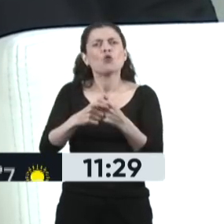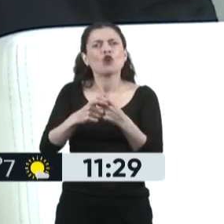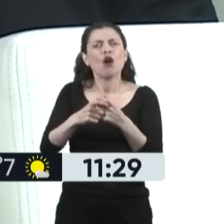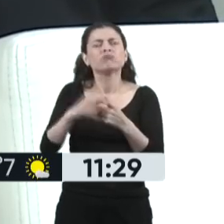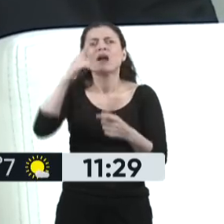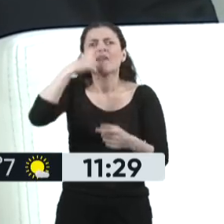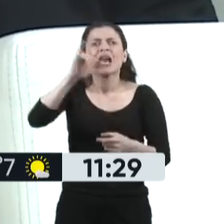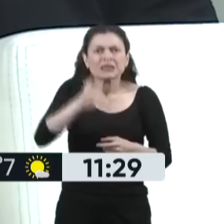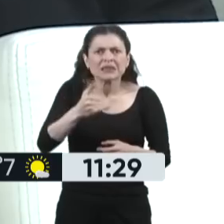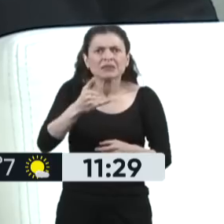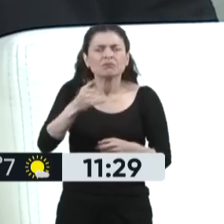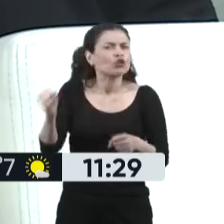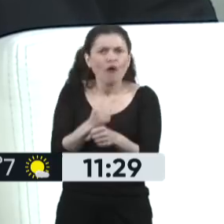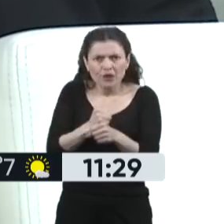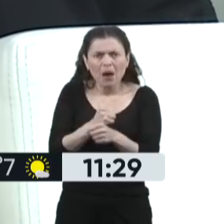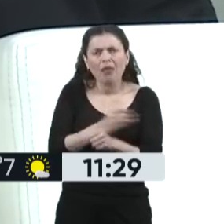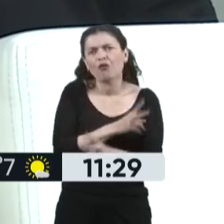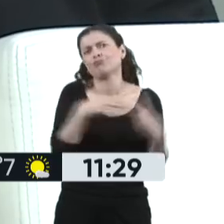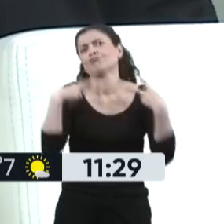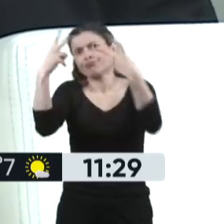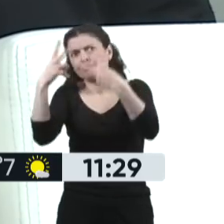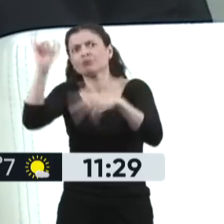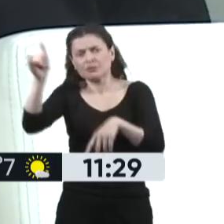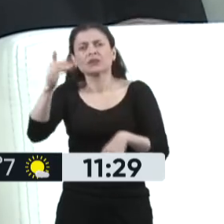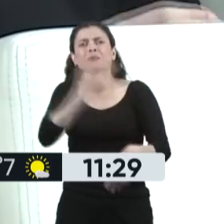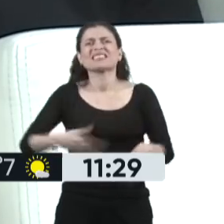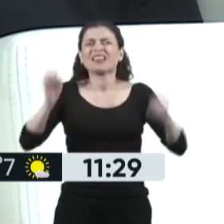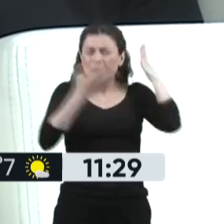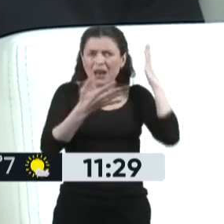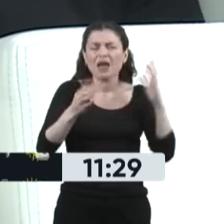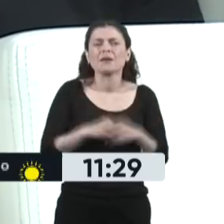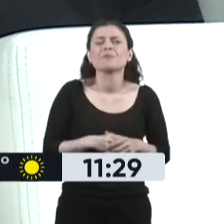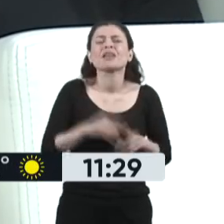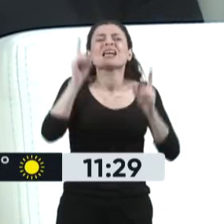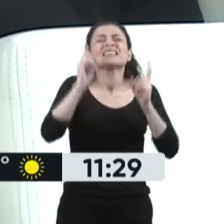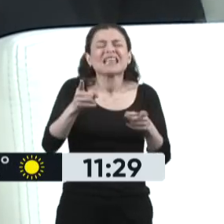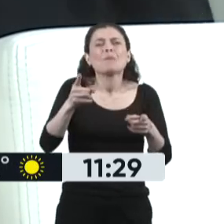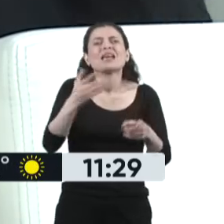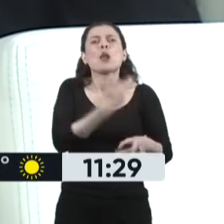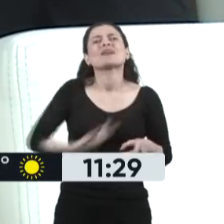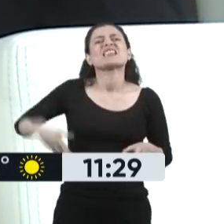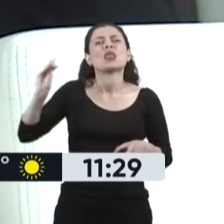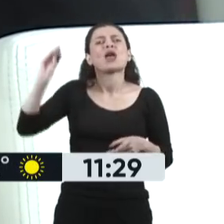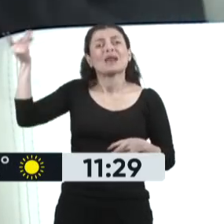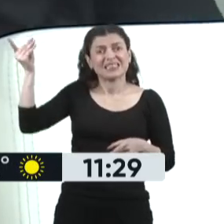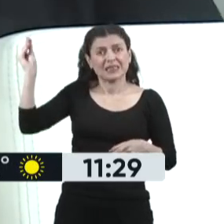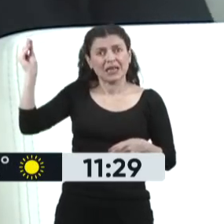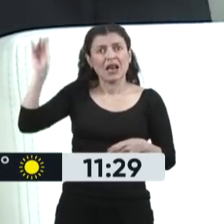modo virtual. Y después una reflexión, el presidente de Brasil, Luis Inácio Lula da